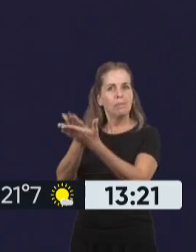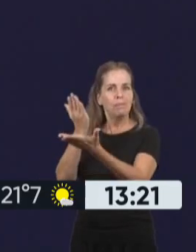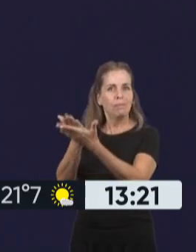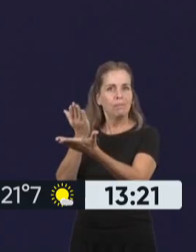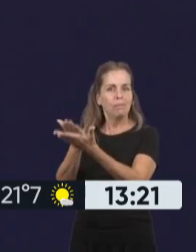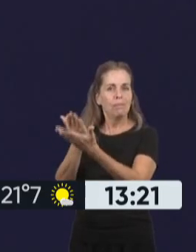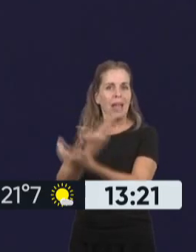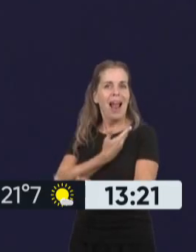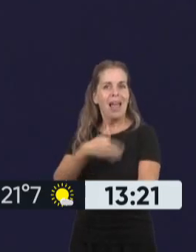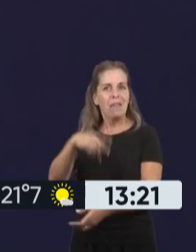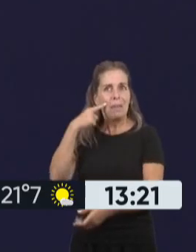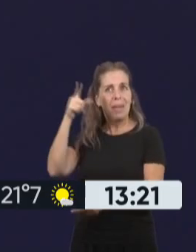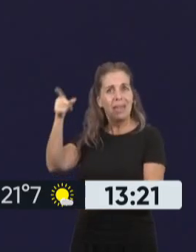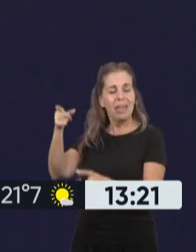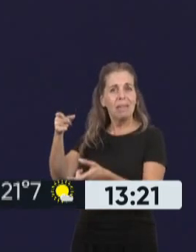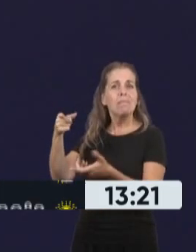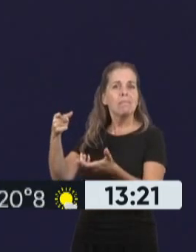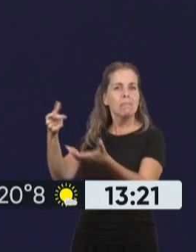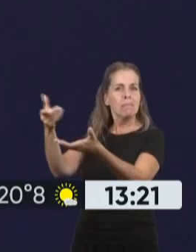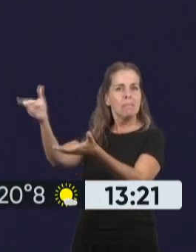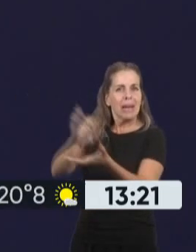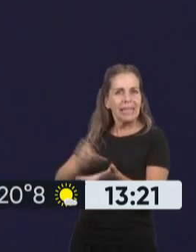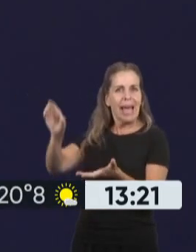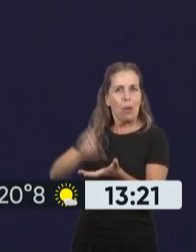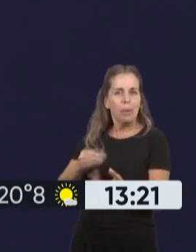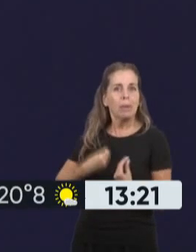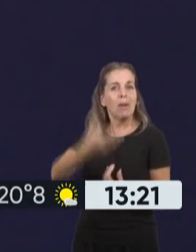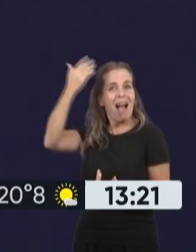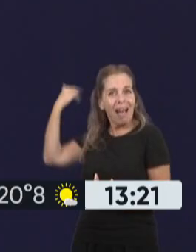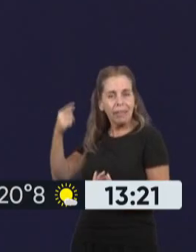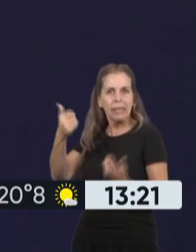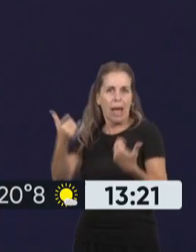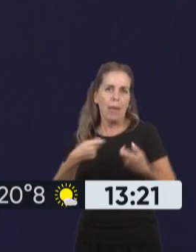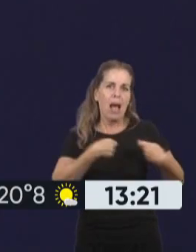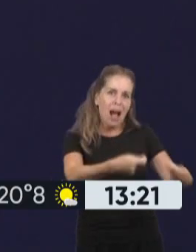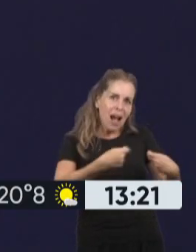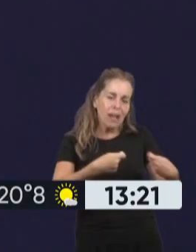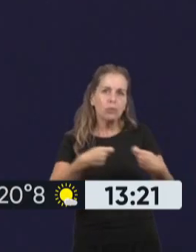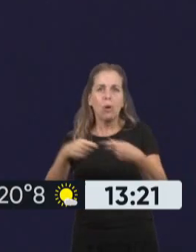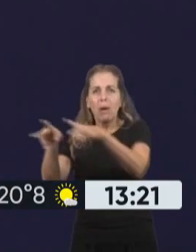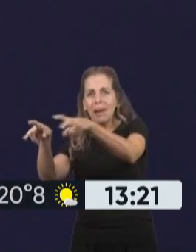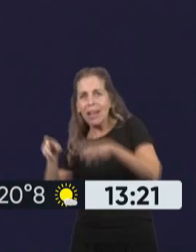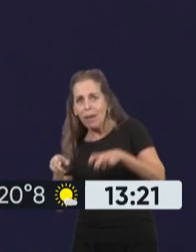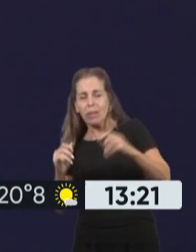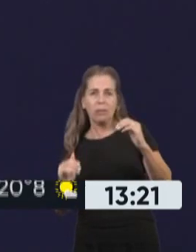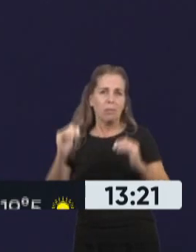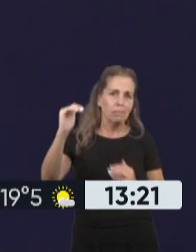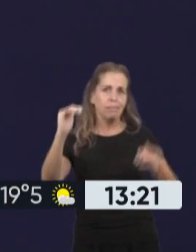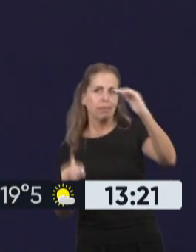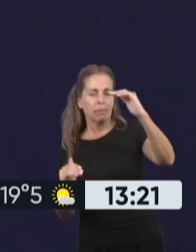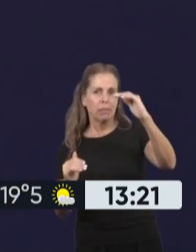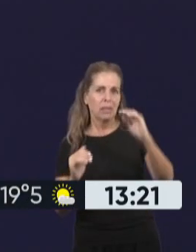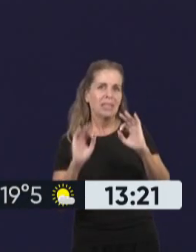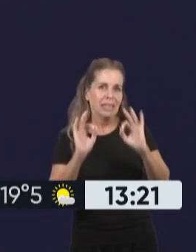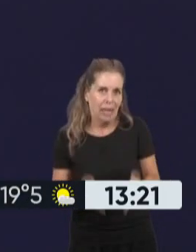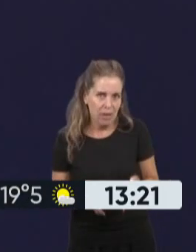de organismos fue por el déficit fiscal crónico. Sabemos que gran parte de la historia argentina se destaca por